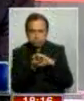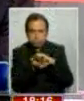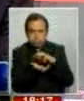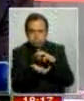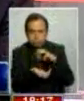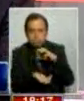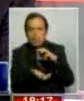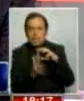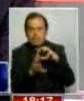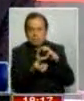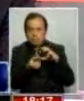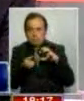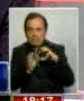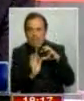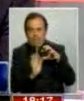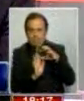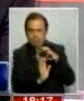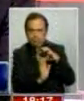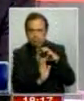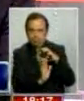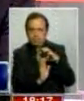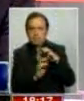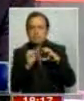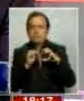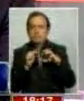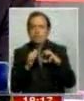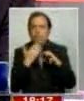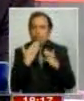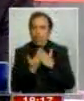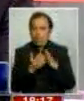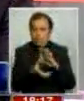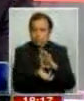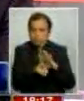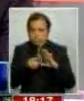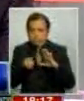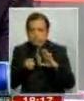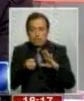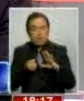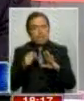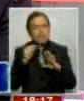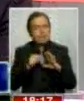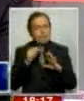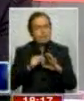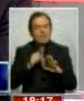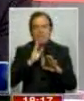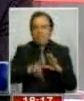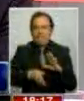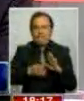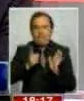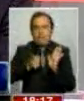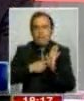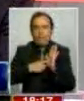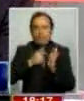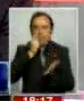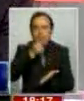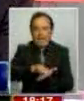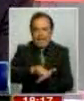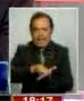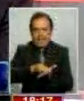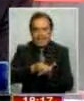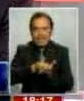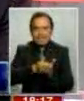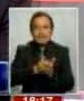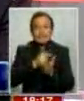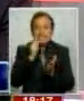retiradas. Y de una u otra manera, cuando son retiradas, tienen que entonces en ese momento pagar los impuestos. Entonces se difiere el pago